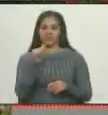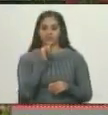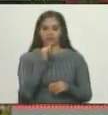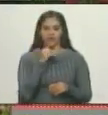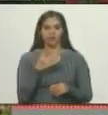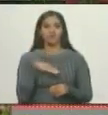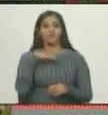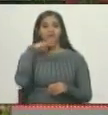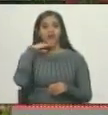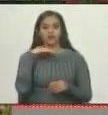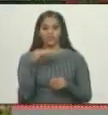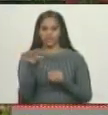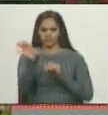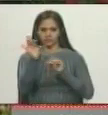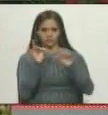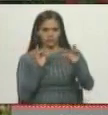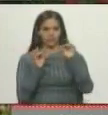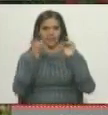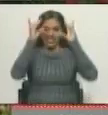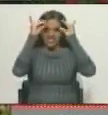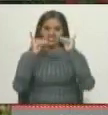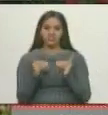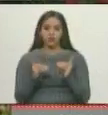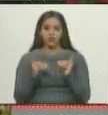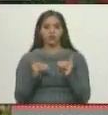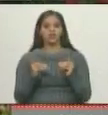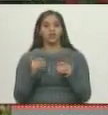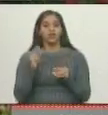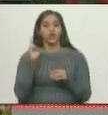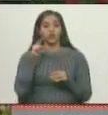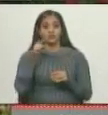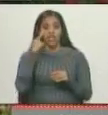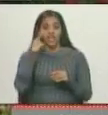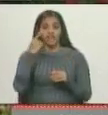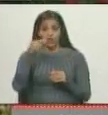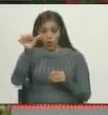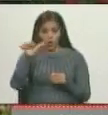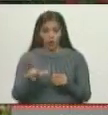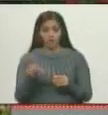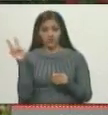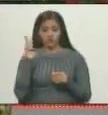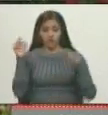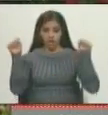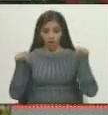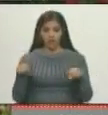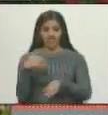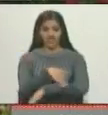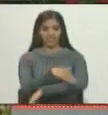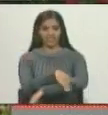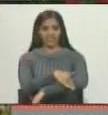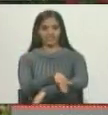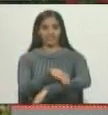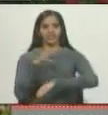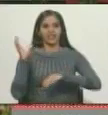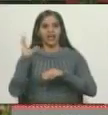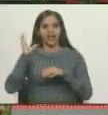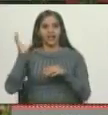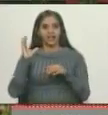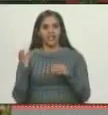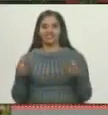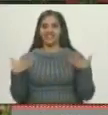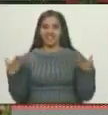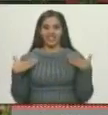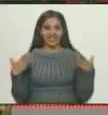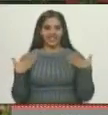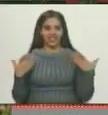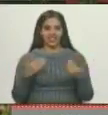que toma decisiones y fija posiciones. Y lo que usted vio y lo que vio Venezuela hoy en las calles de Caracas, esa alegría,